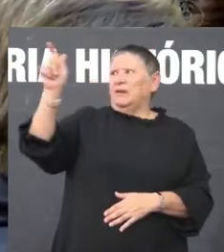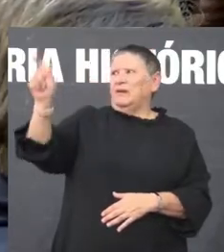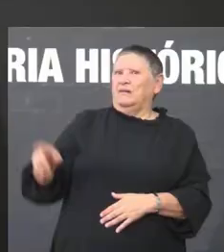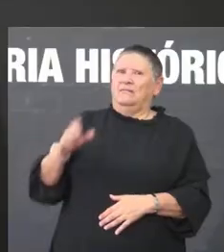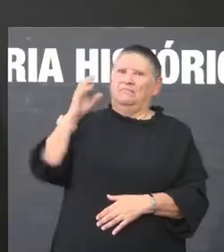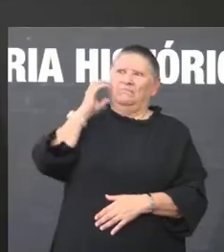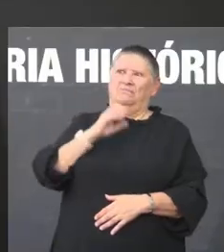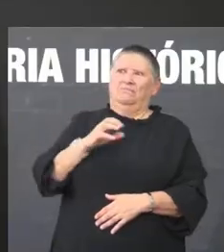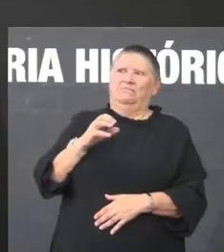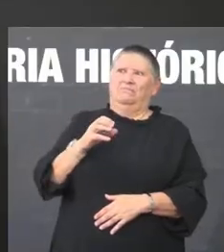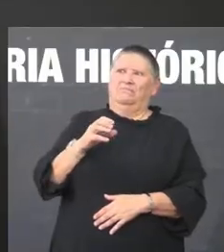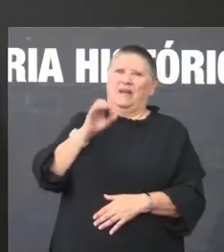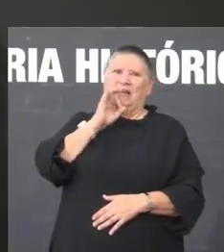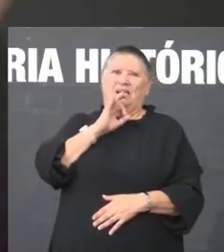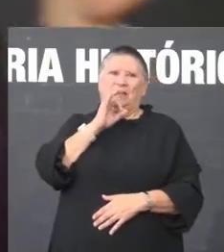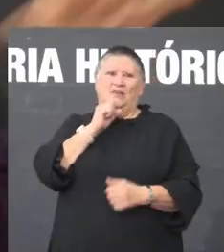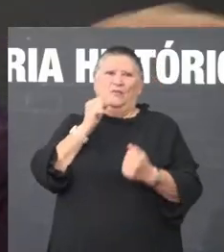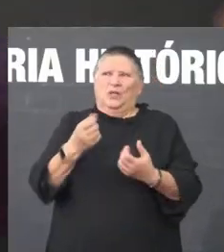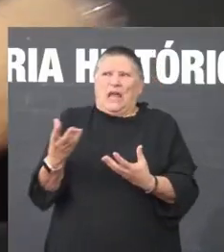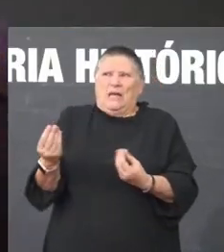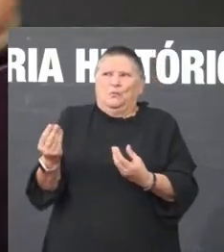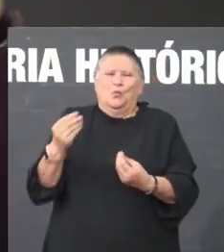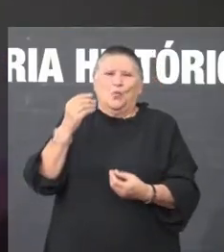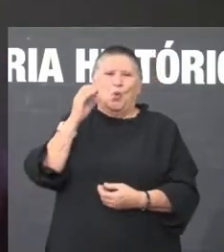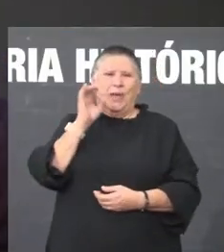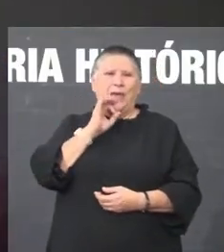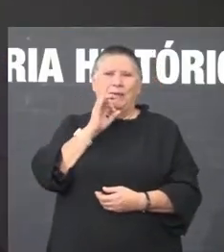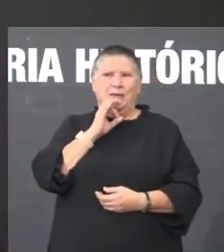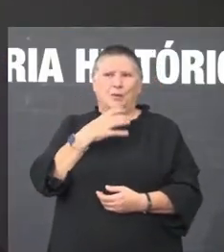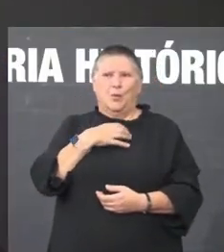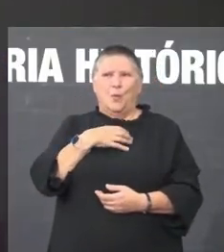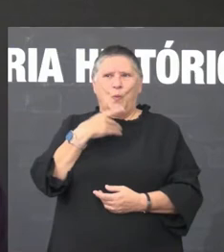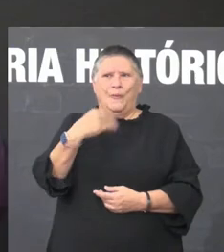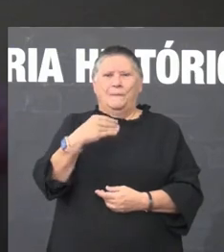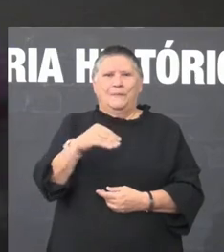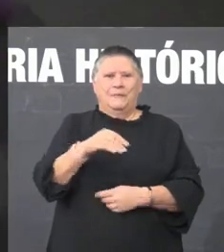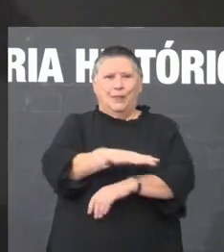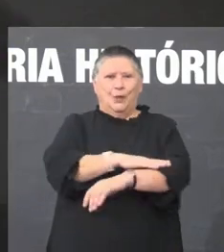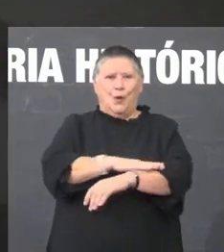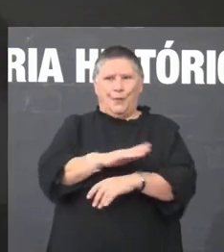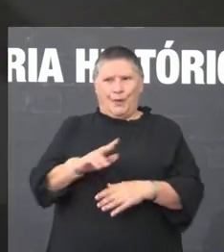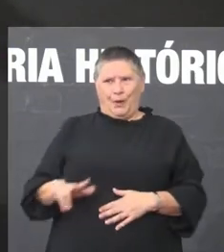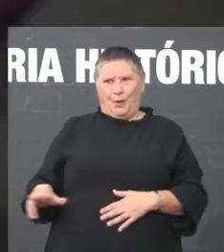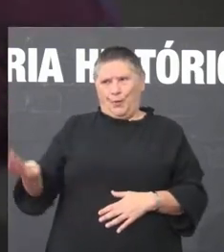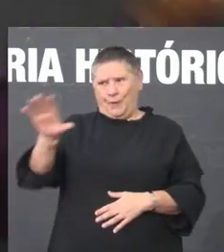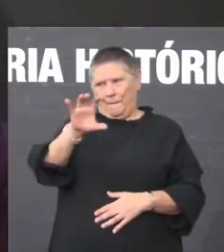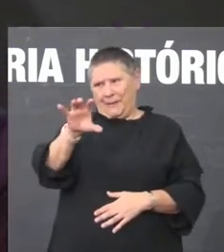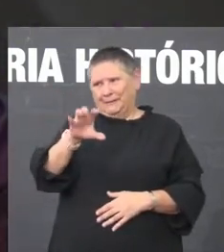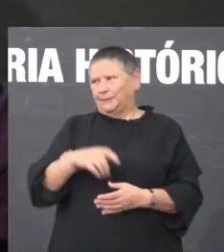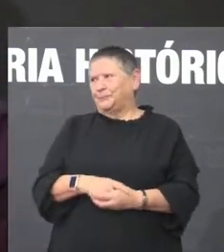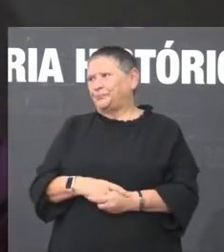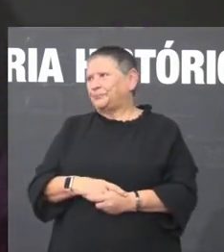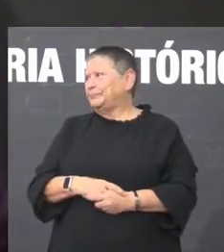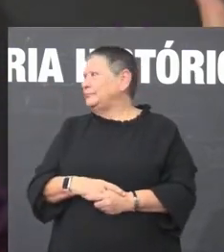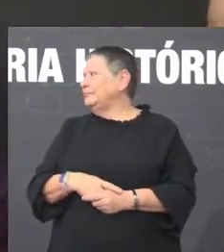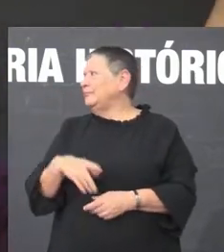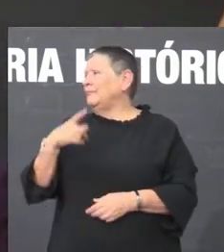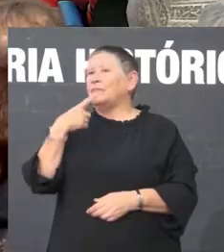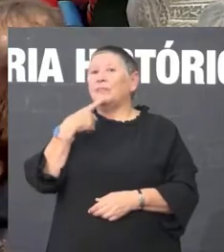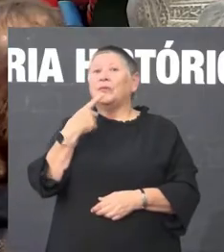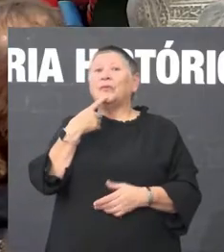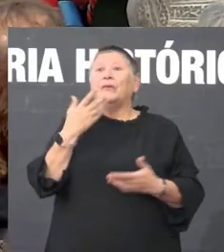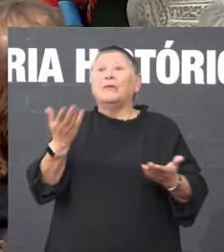gallego. No sé qué nos quiero contar nosotros, vamos, esto ya es... Claro, y lo que decías tú de Barrio Nuevo,